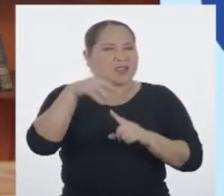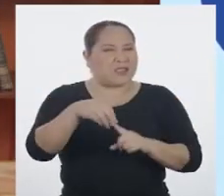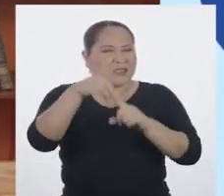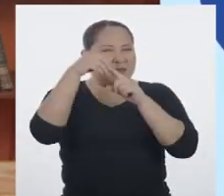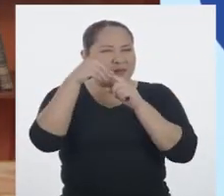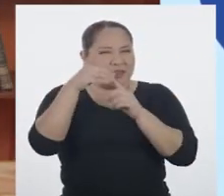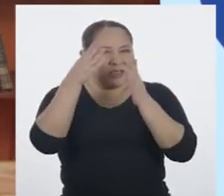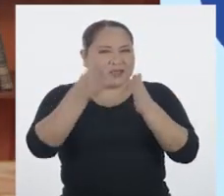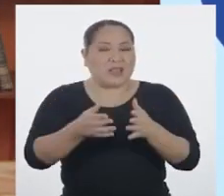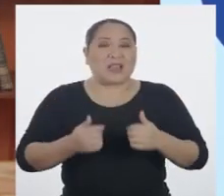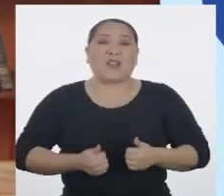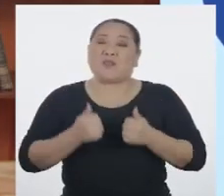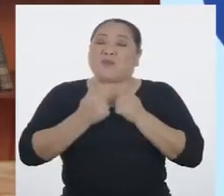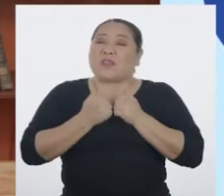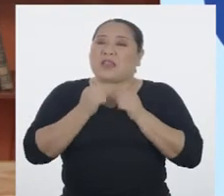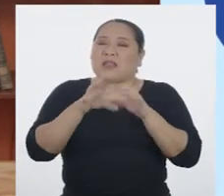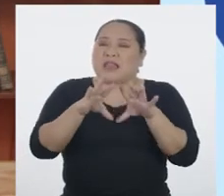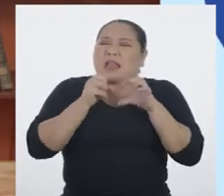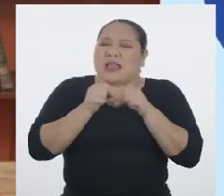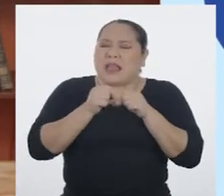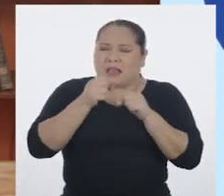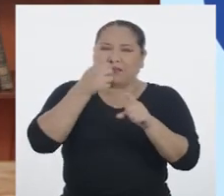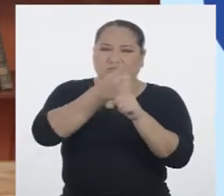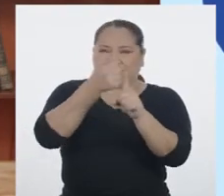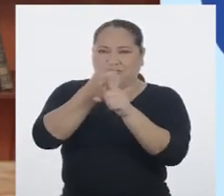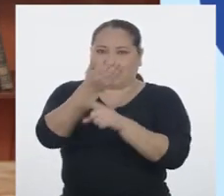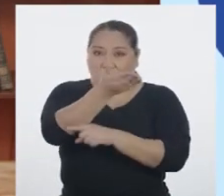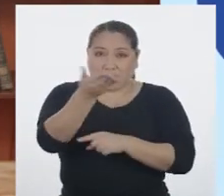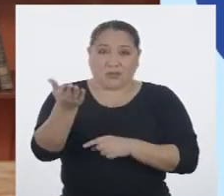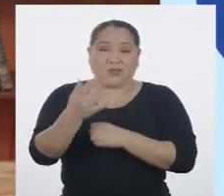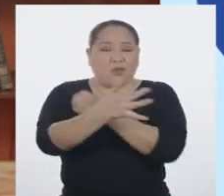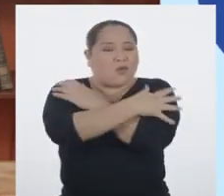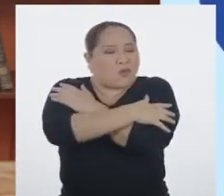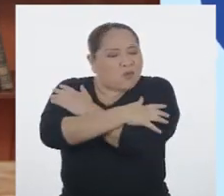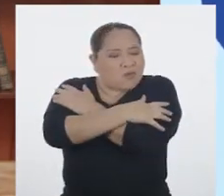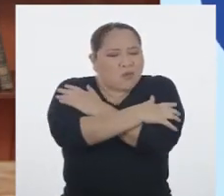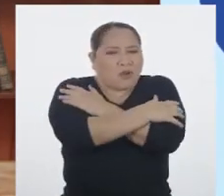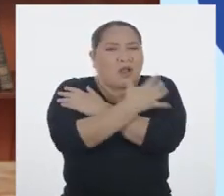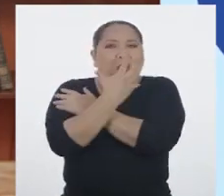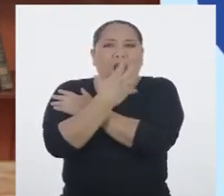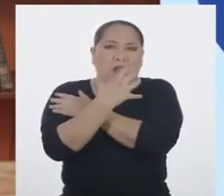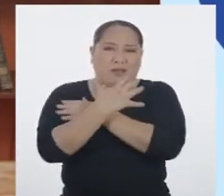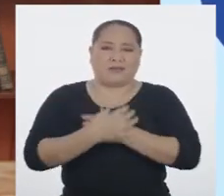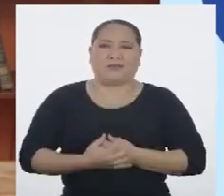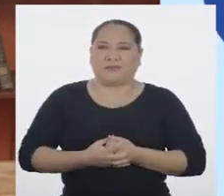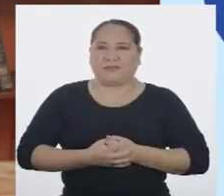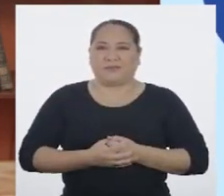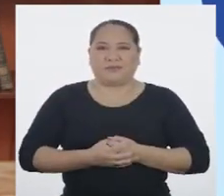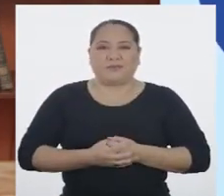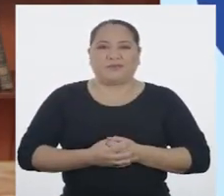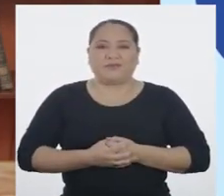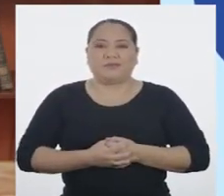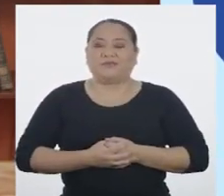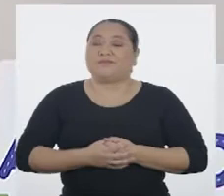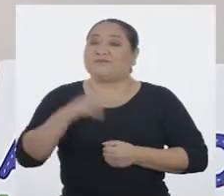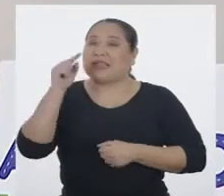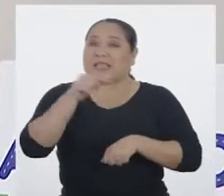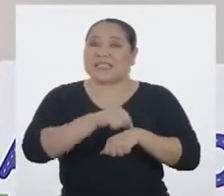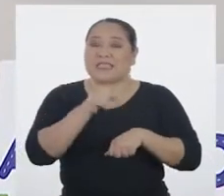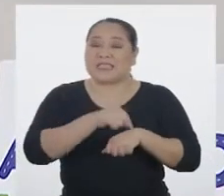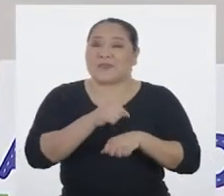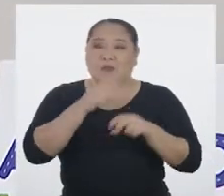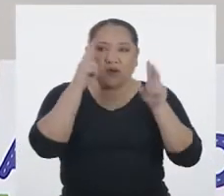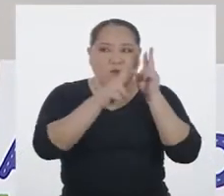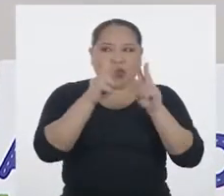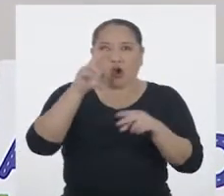promoción, en especial a quienes viven las heladas en carne propia. A ustedes un abrazo muy caluroso.